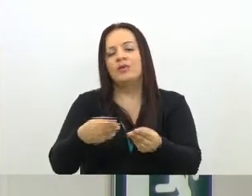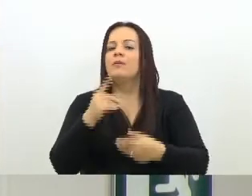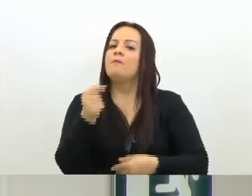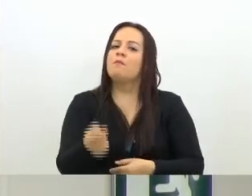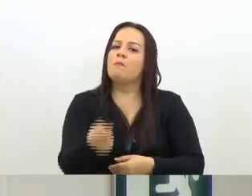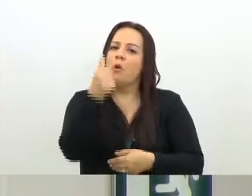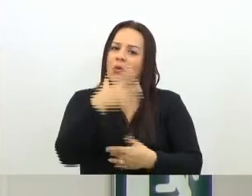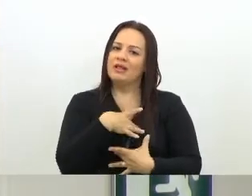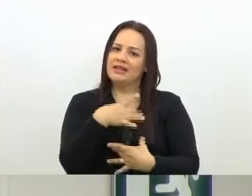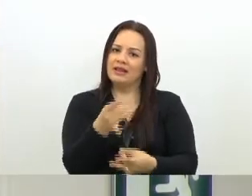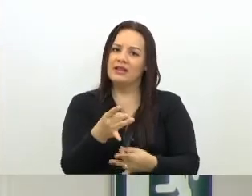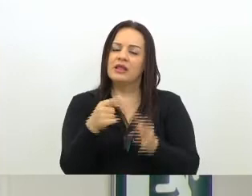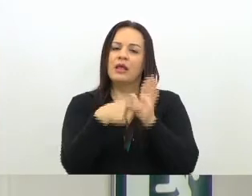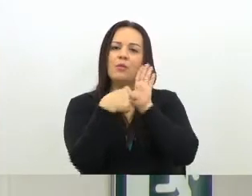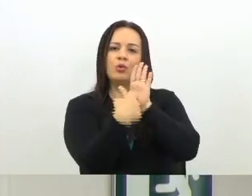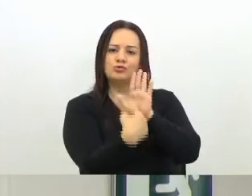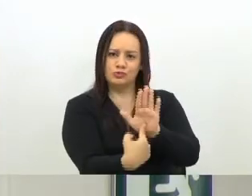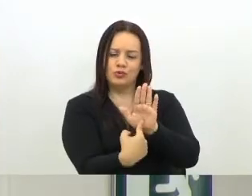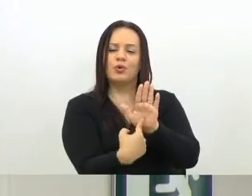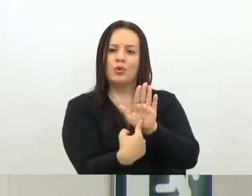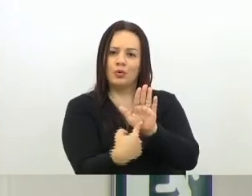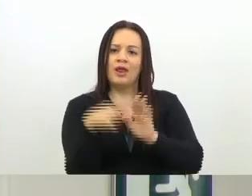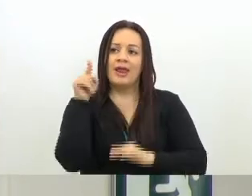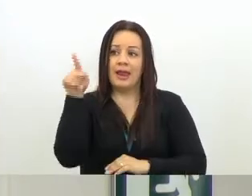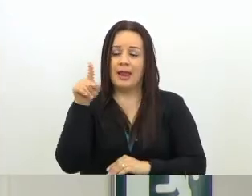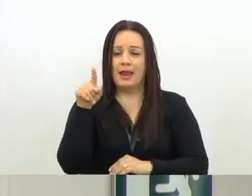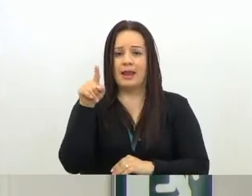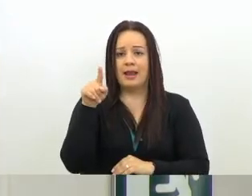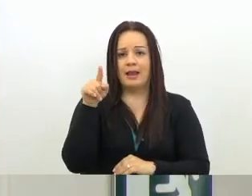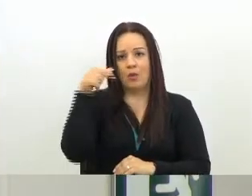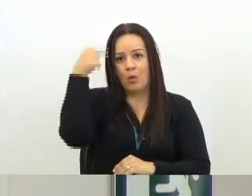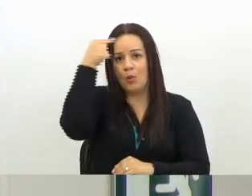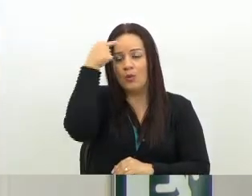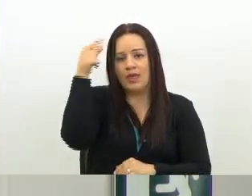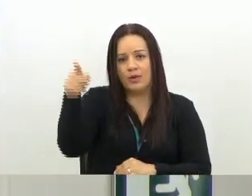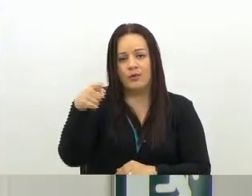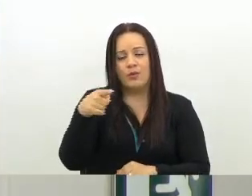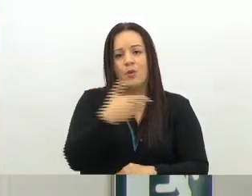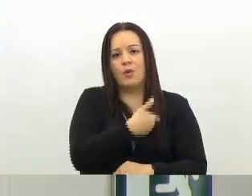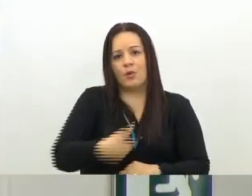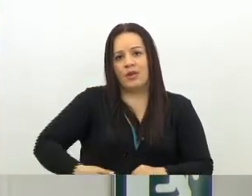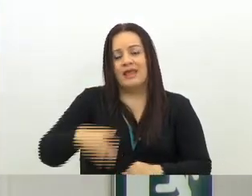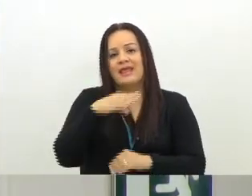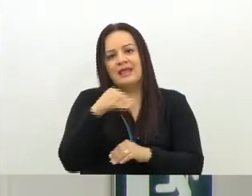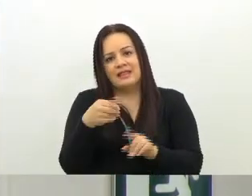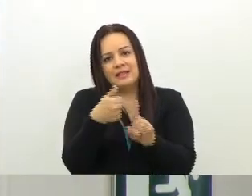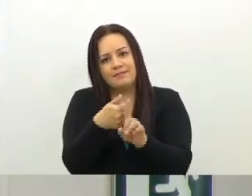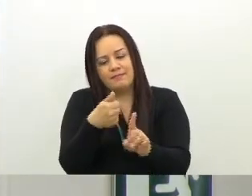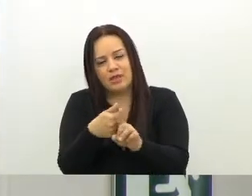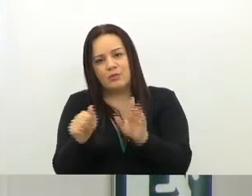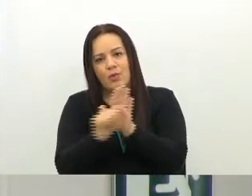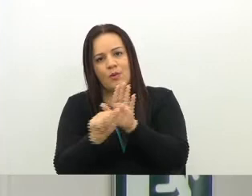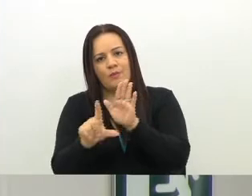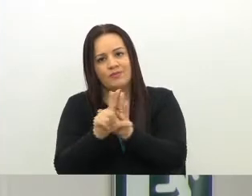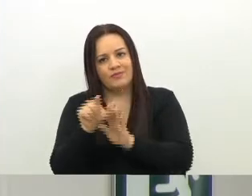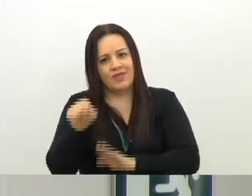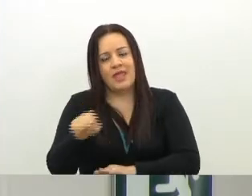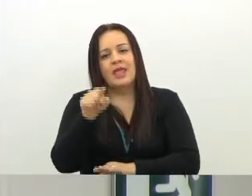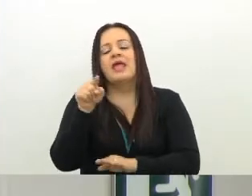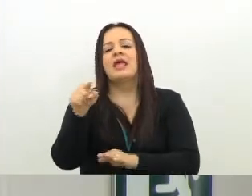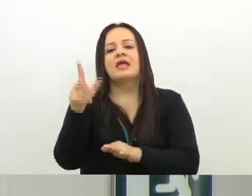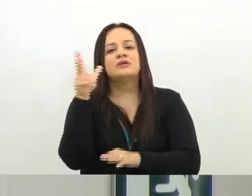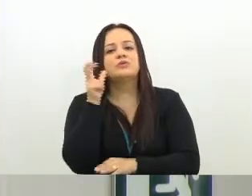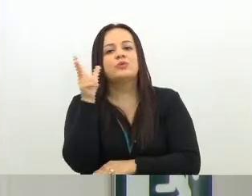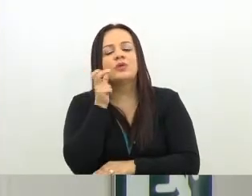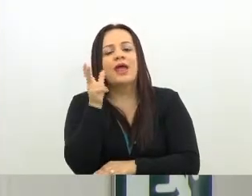que mostró el Poder Ejecutivo y el mismo Poder Legislativo en escuchar las demandas e intereses de